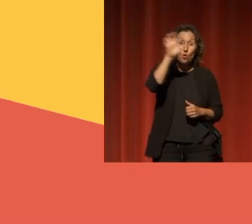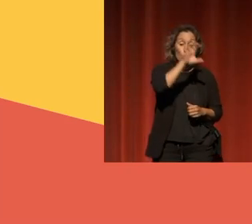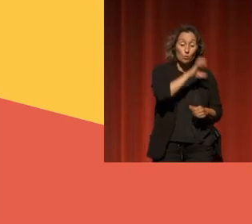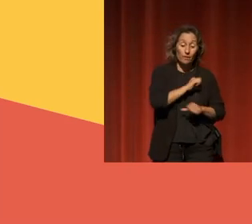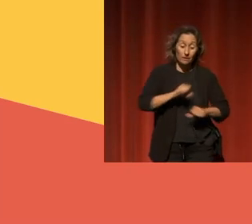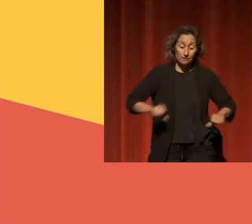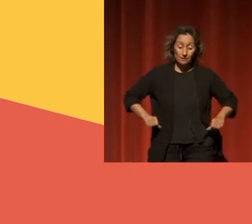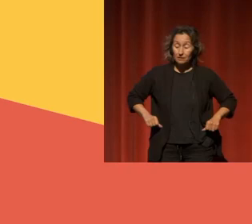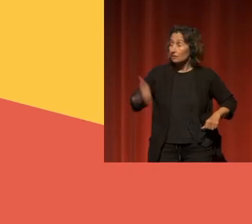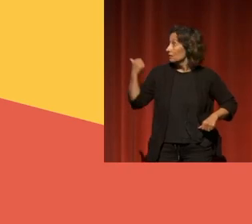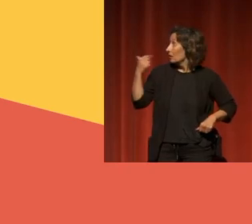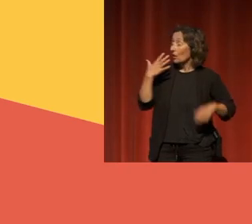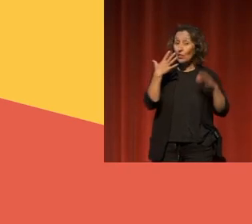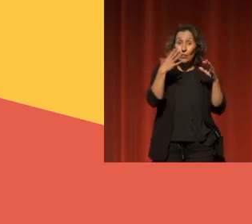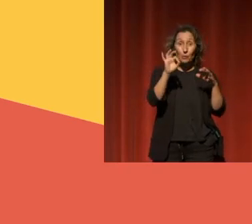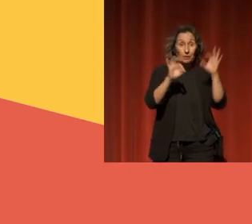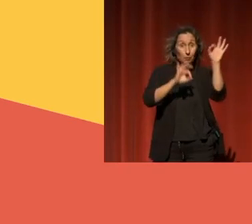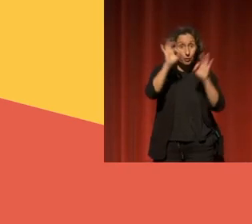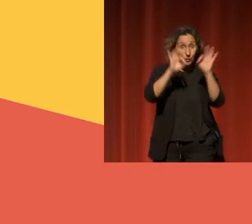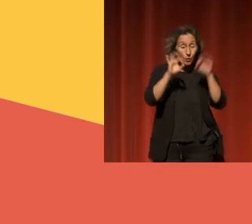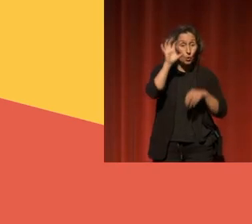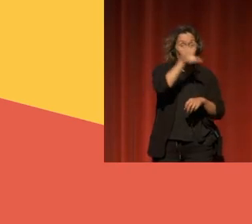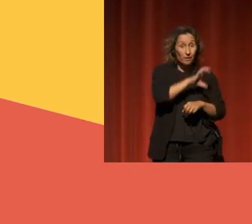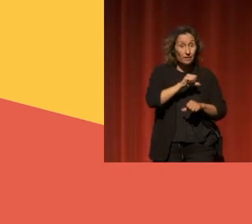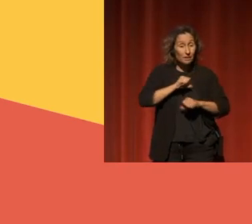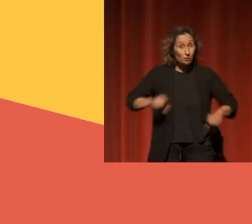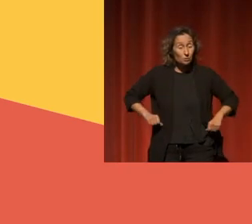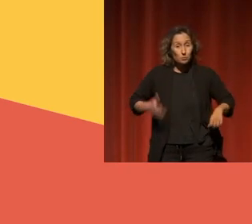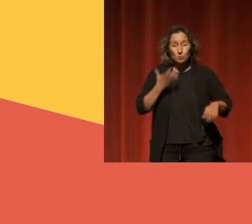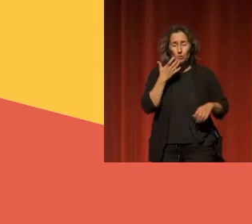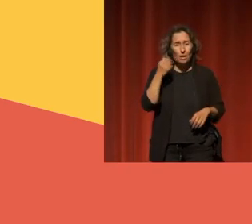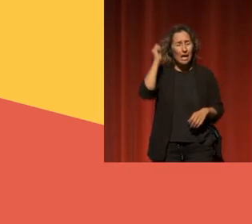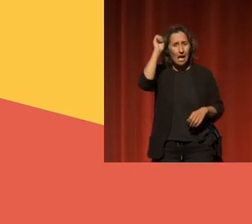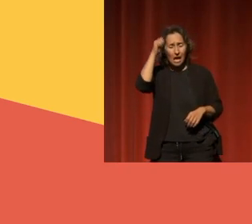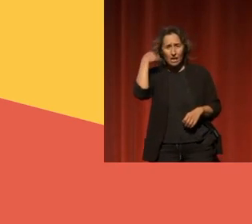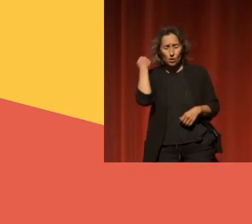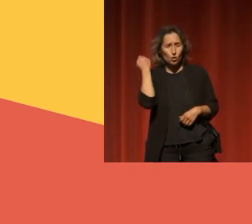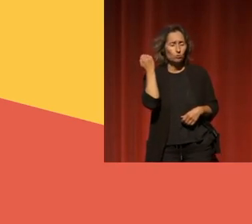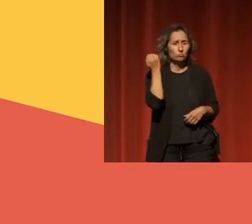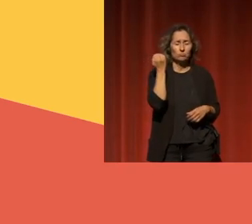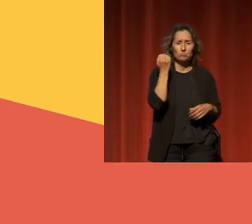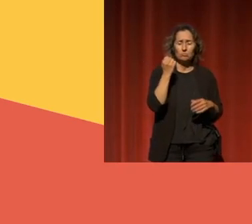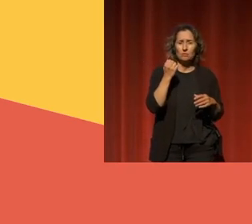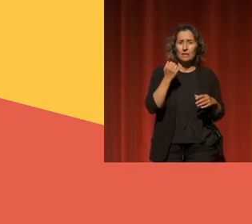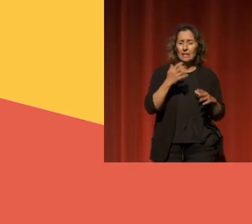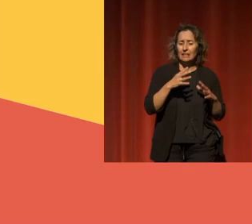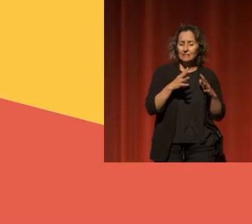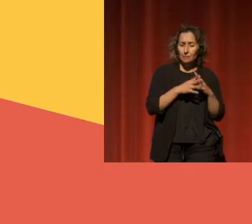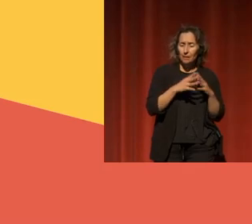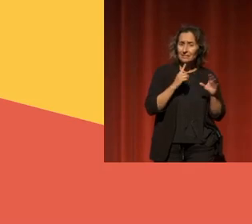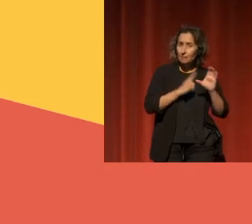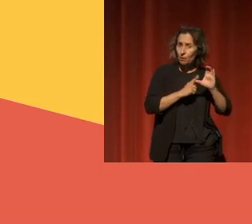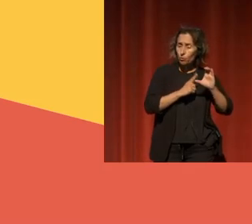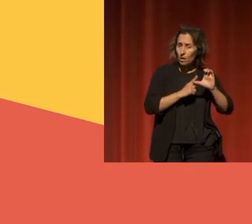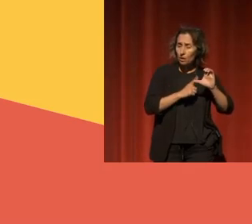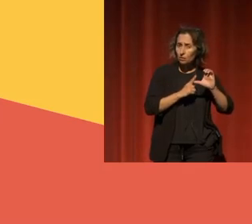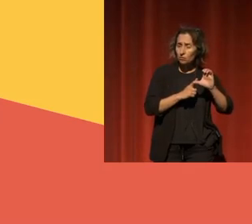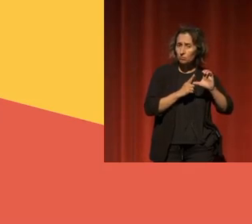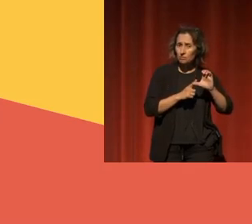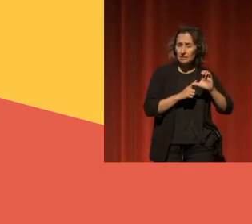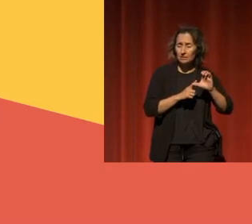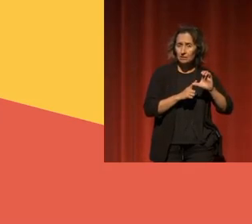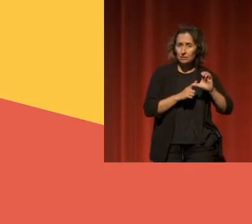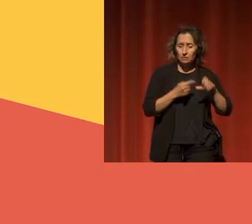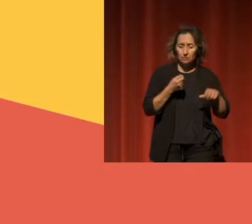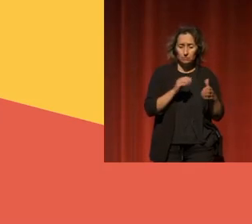este 50% hay comunidades como Aragón y extremadura que veis en un naranja más fuerte que tienen más de un 75